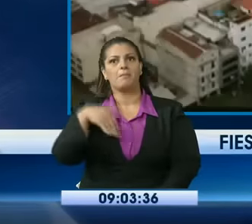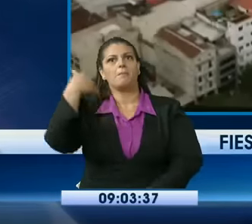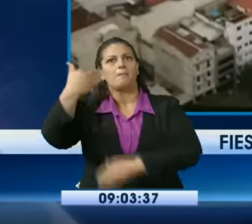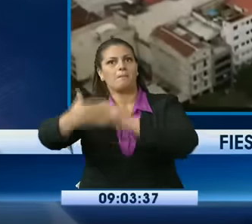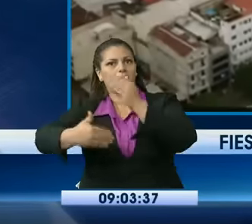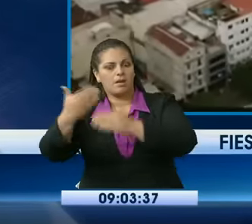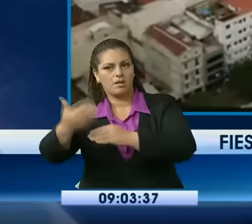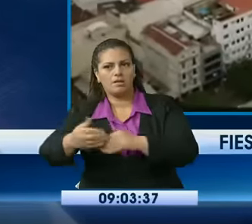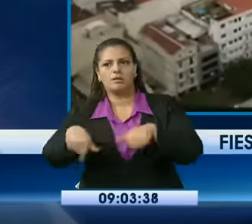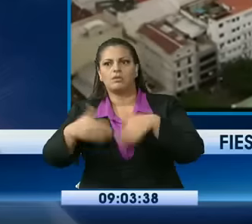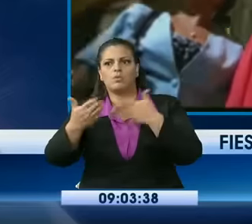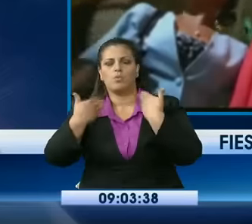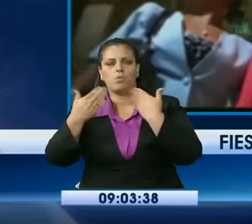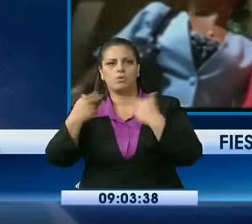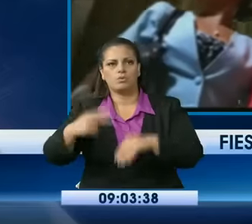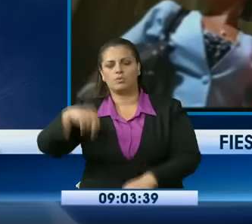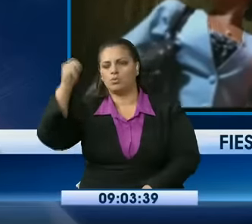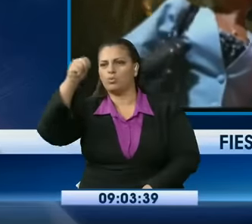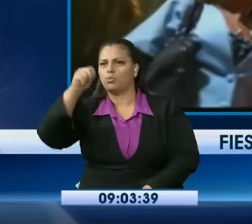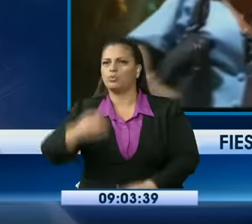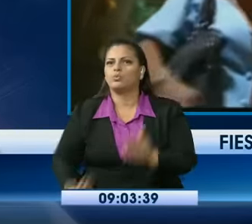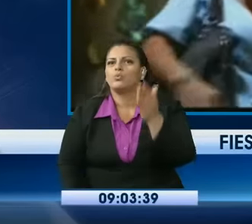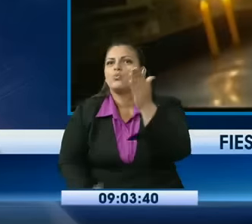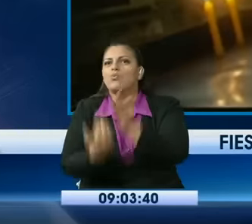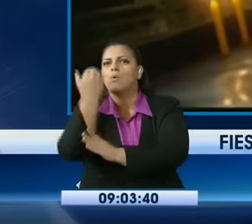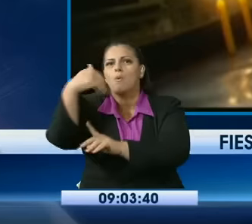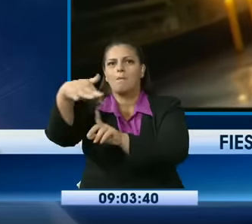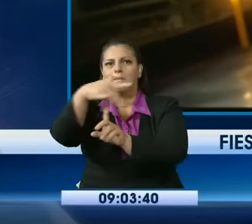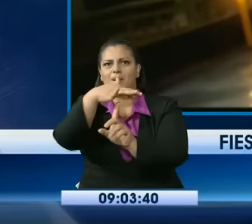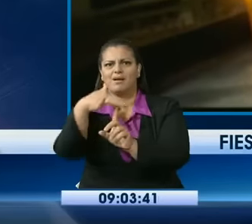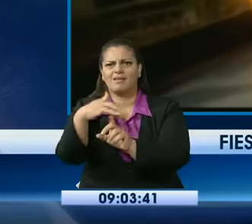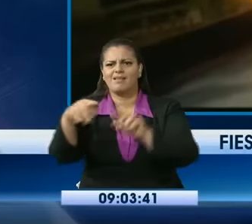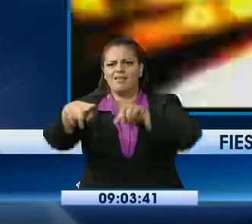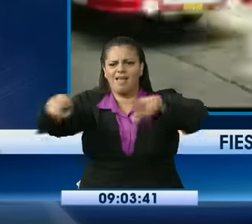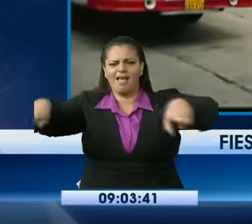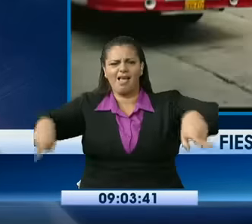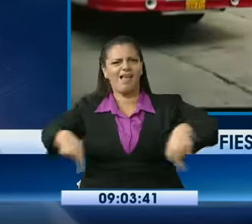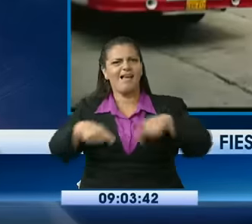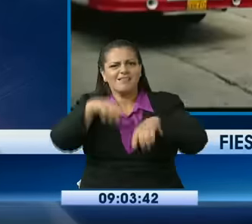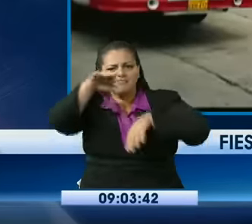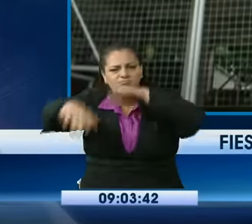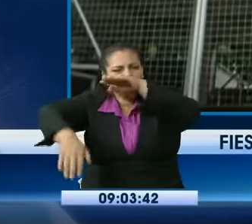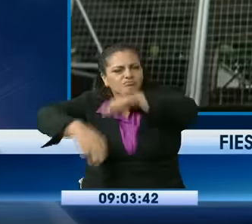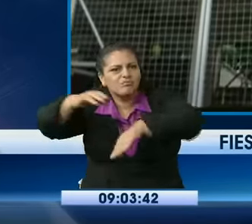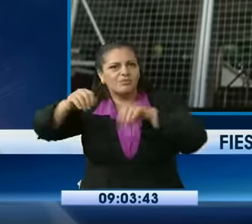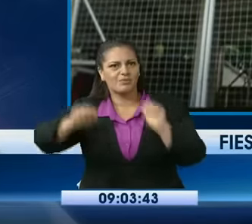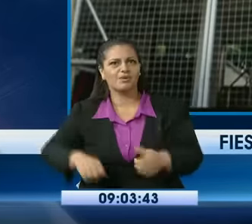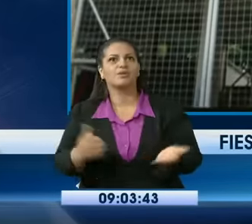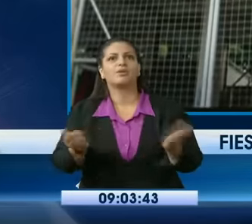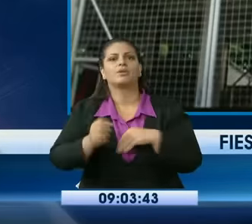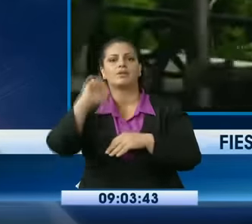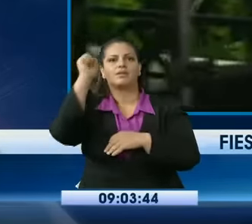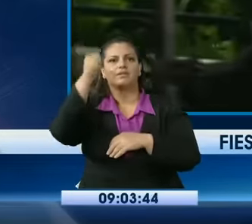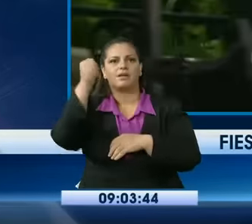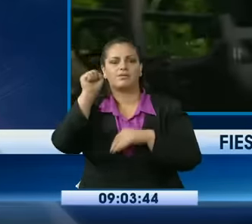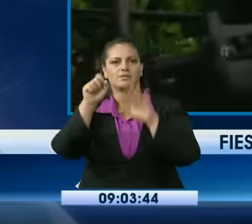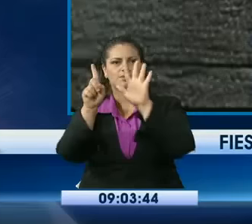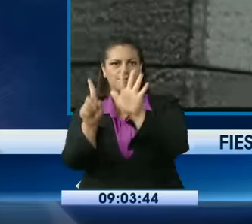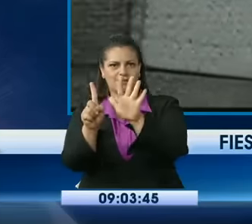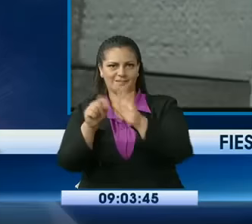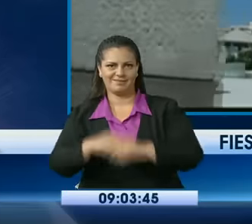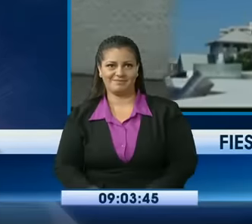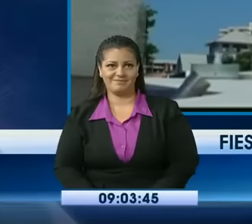tener en el norte, la entregamos este mes. Así que todos nuestros televidentes del norte estén muy atentos en Sauce 6. Va a ser otra laguna